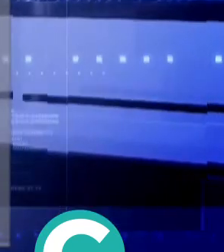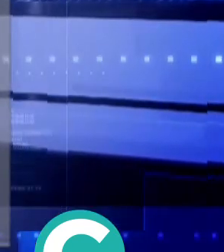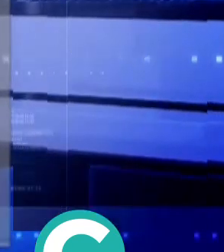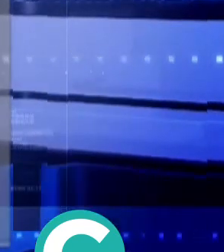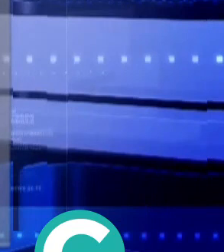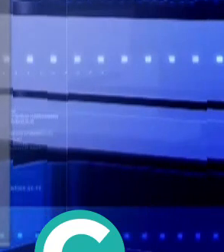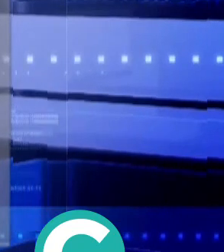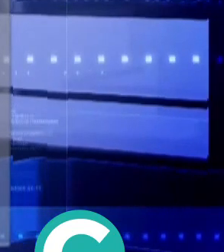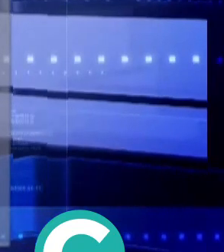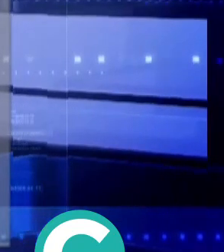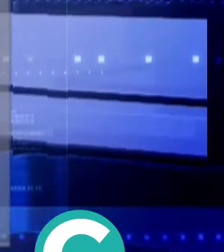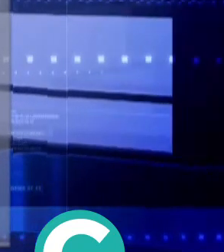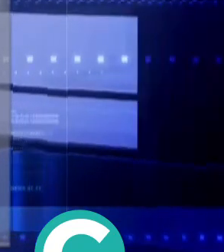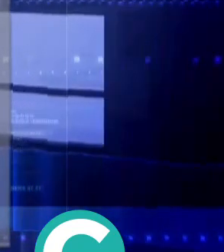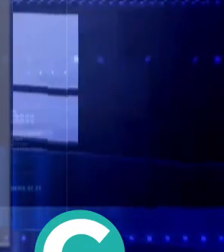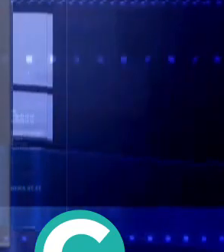¡Gracias!